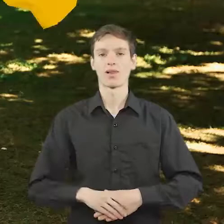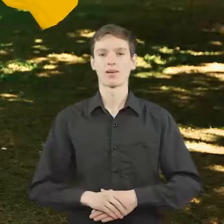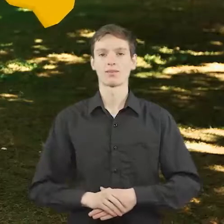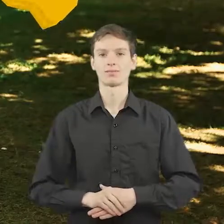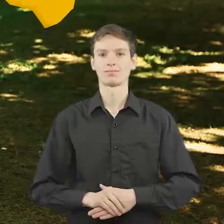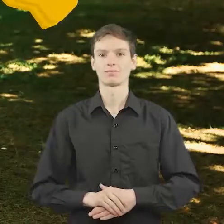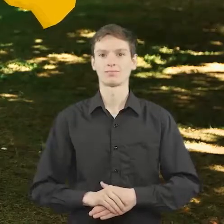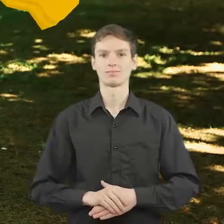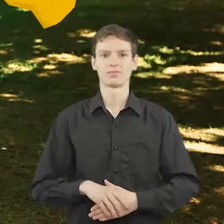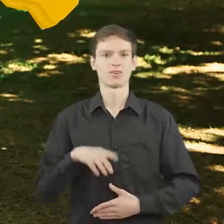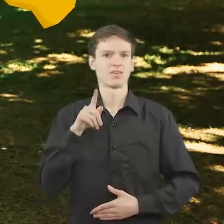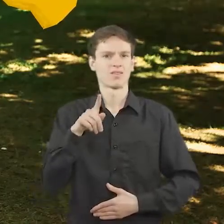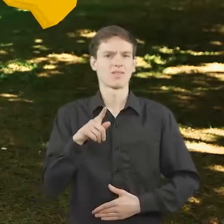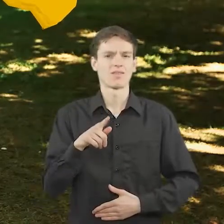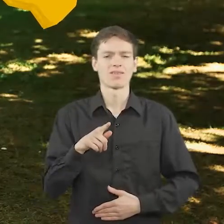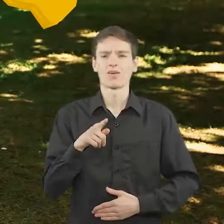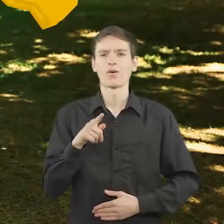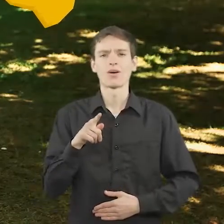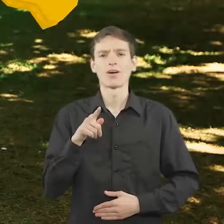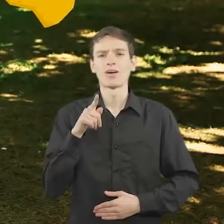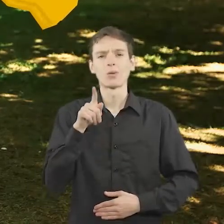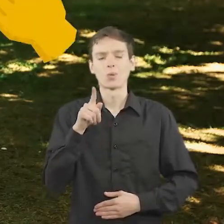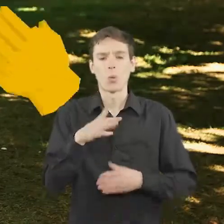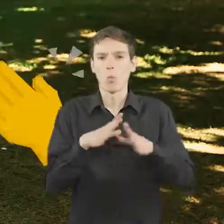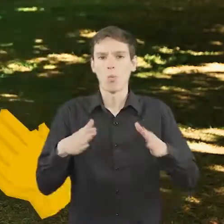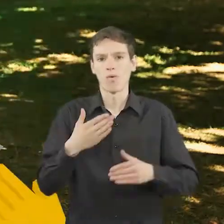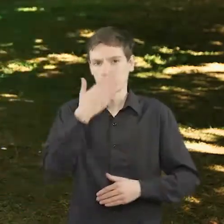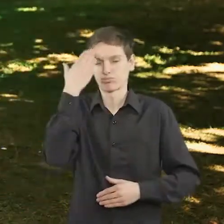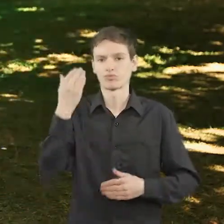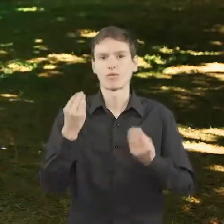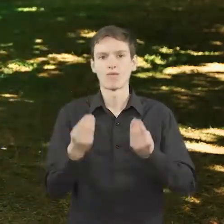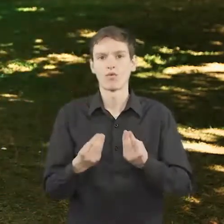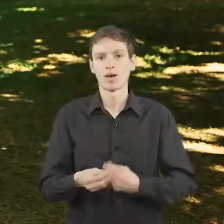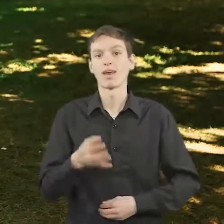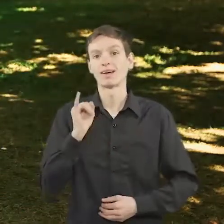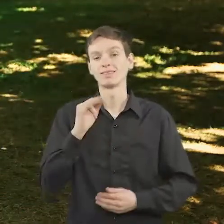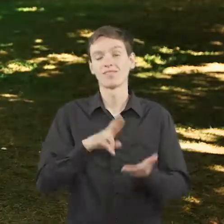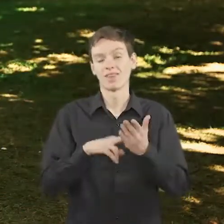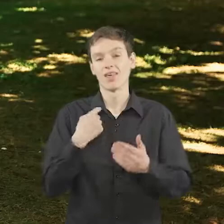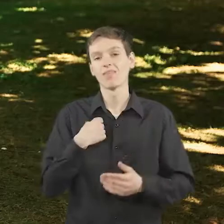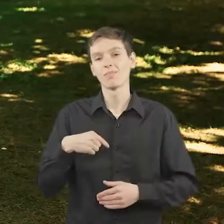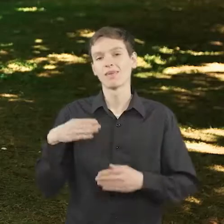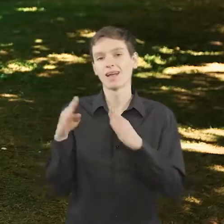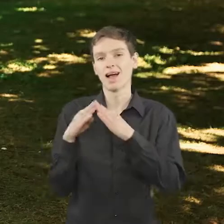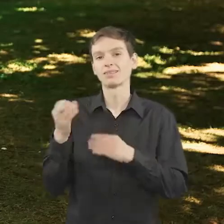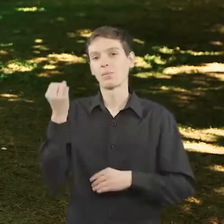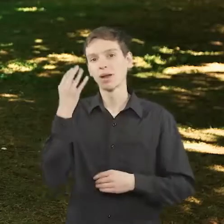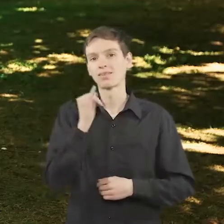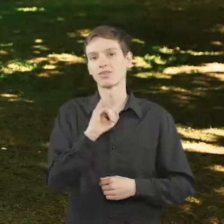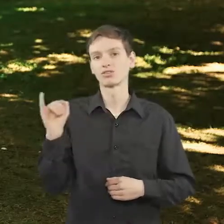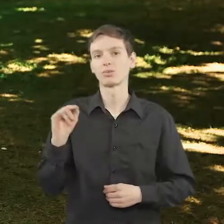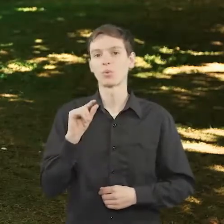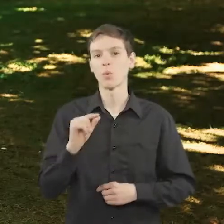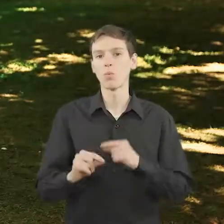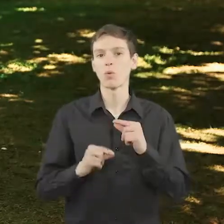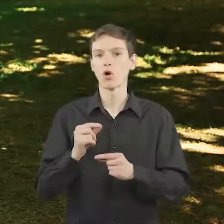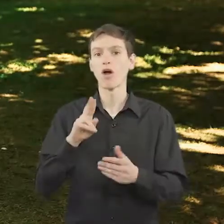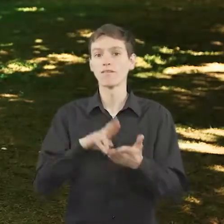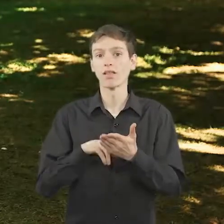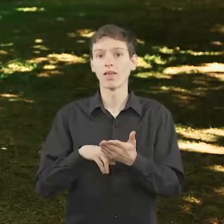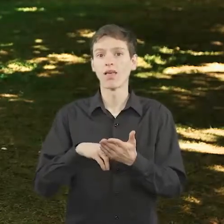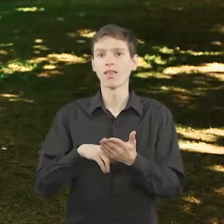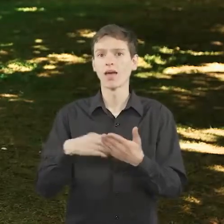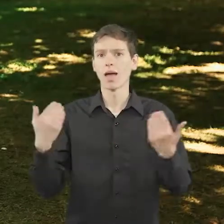hula. ¿Qué pasaste, Sara? ¿Eres seca? Sí, porque siempre en mi casa practico un poco. O sea que la